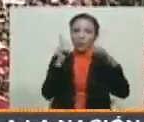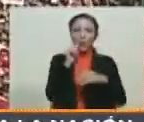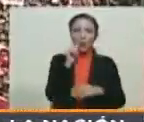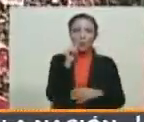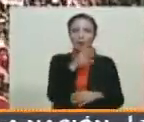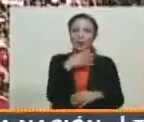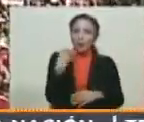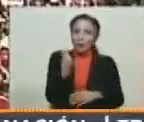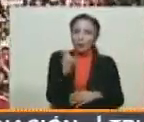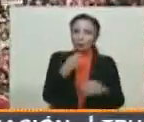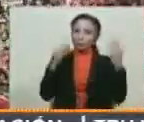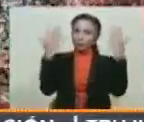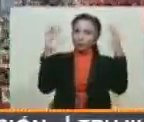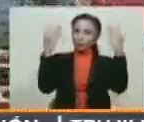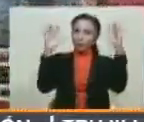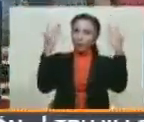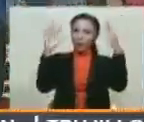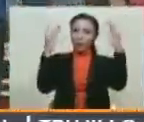calle